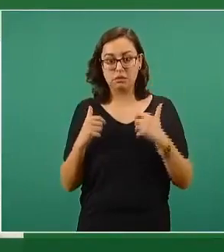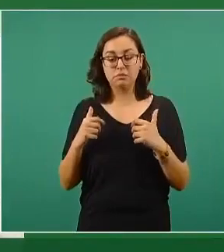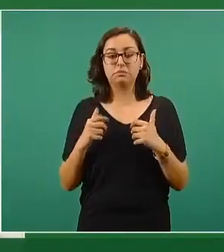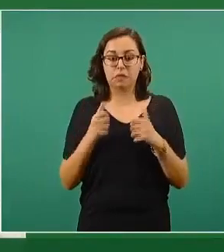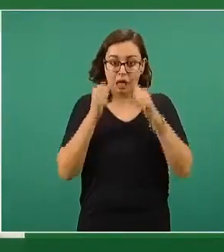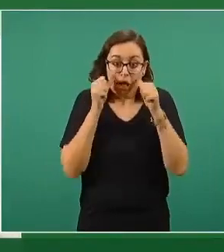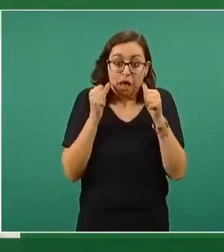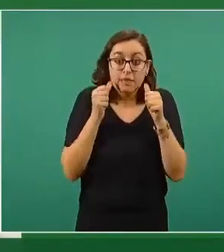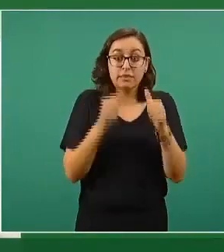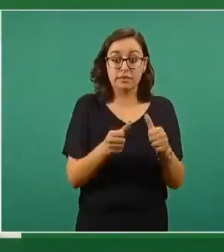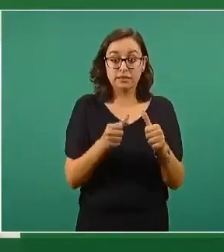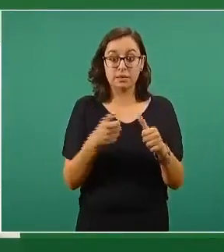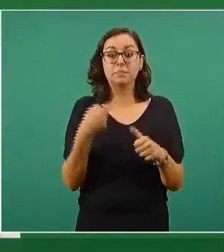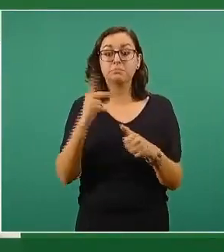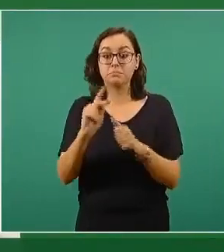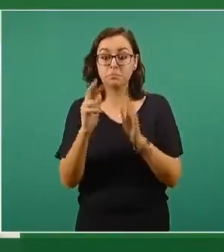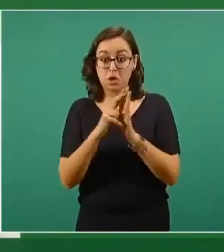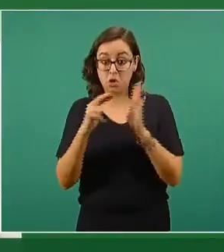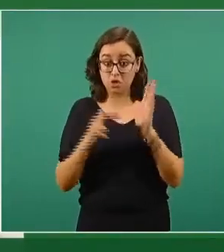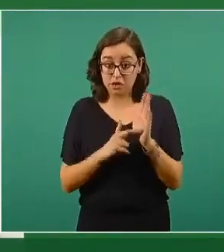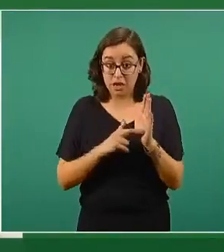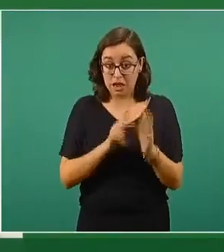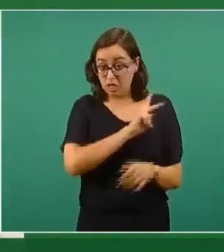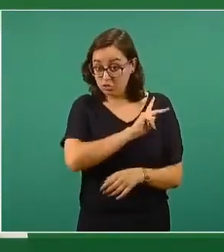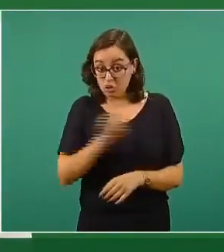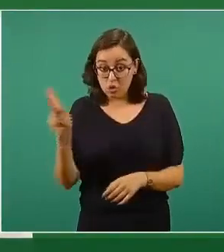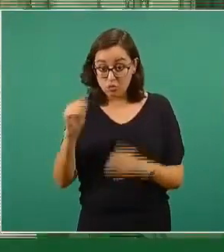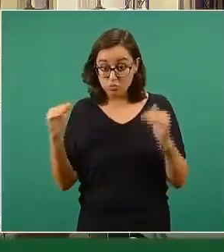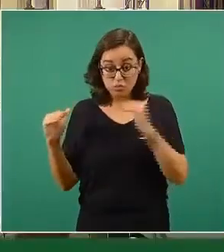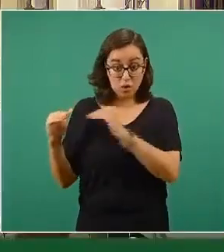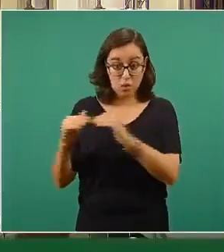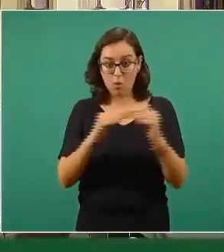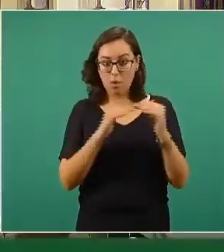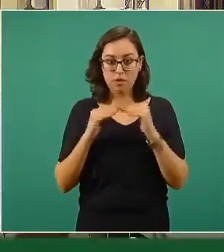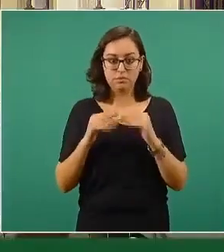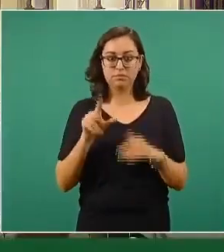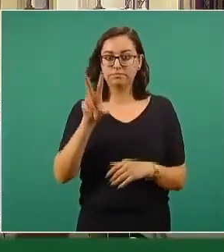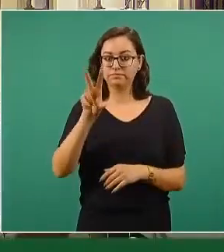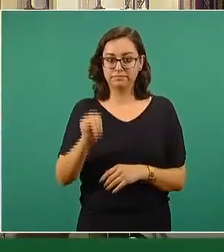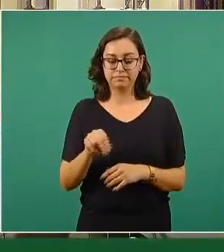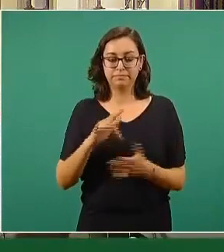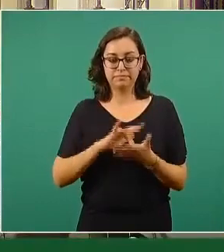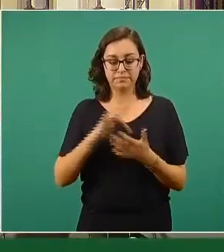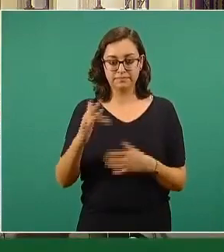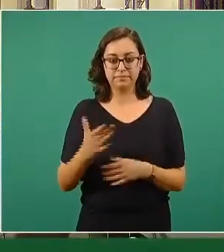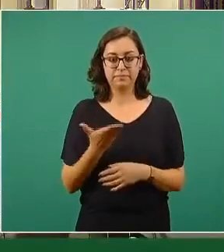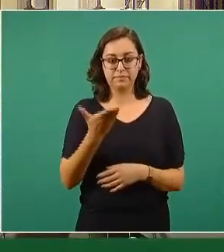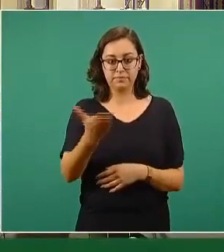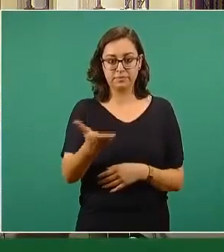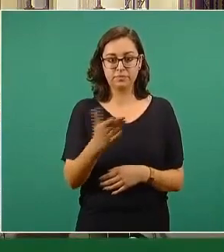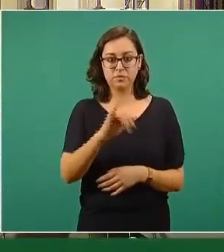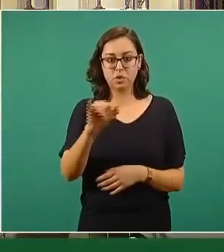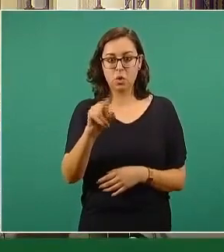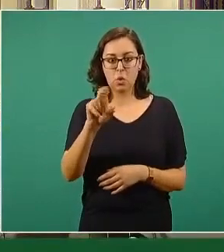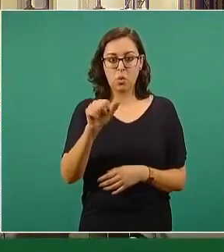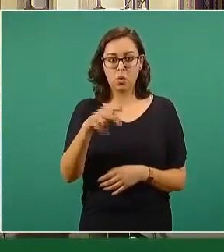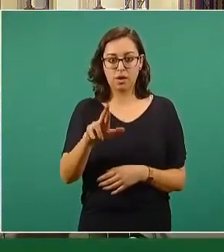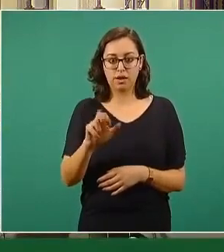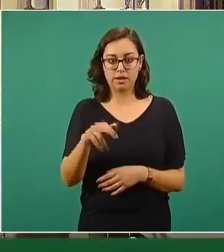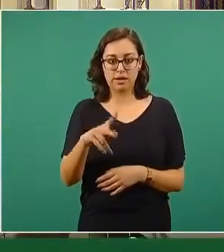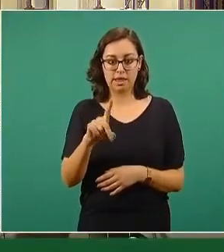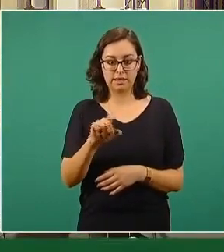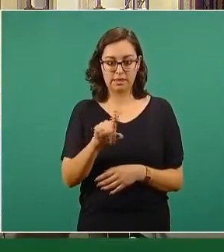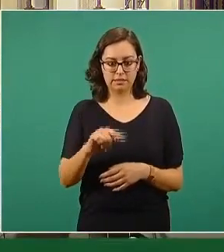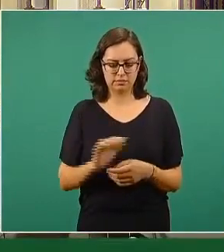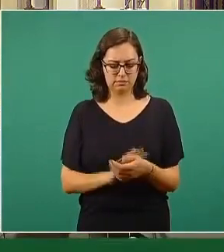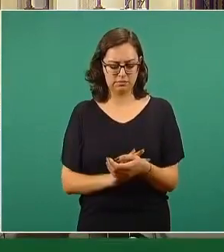el brote, pero no hay una regla fija de cerrar la escuela. Gracias. Gracias, Sergio Noble. Juan Hernández y la